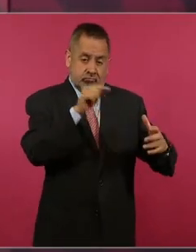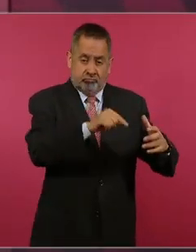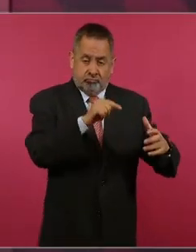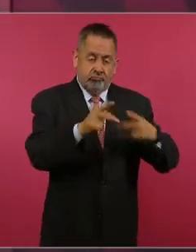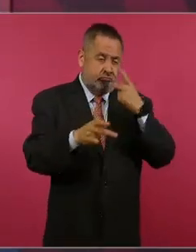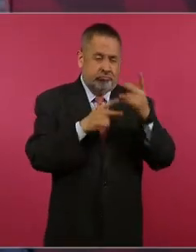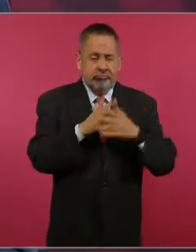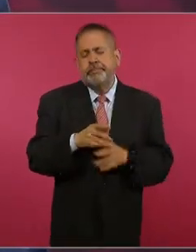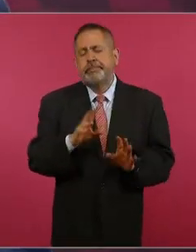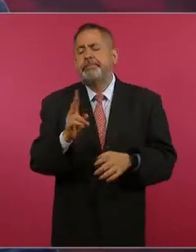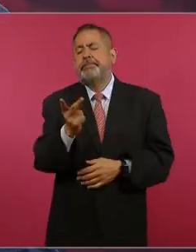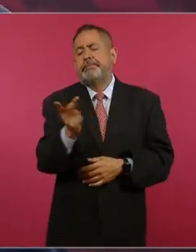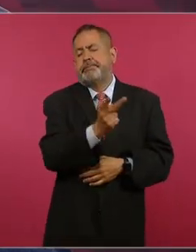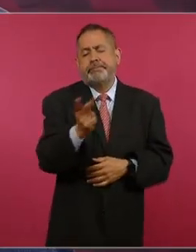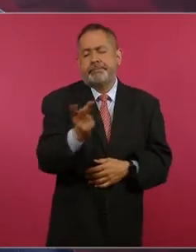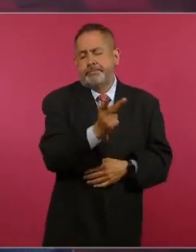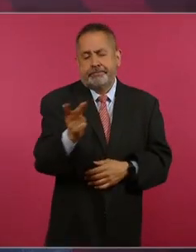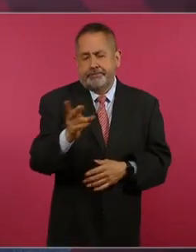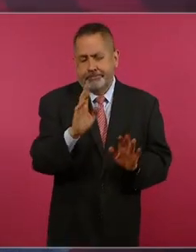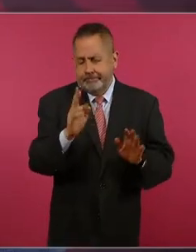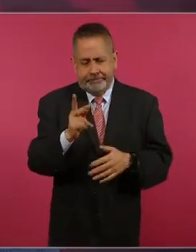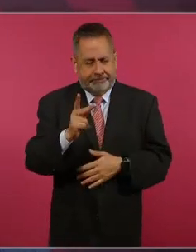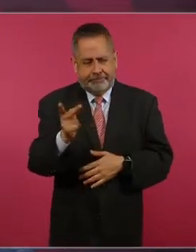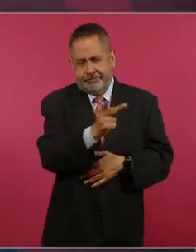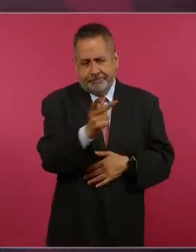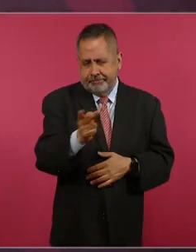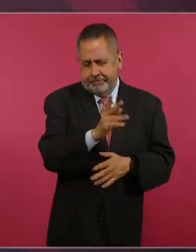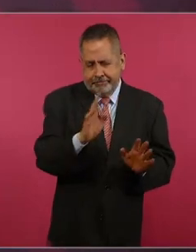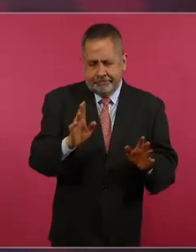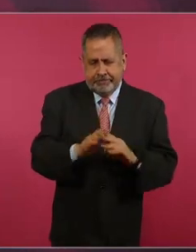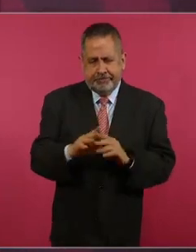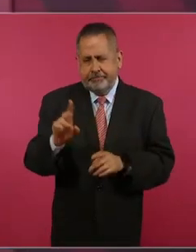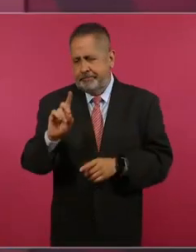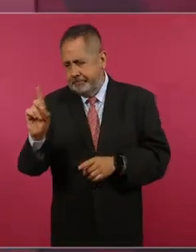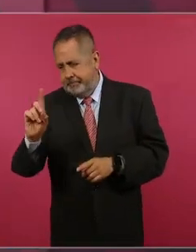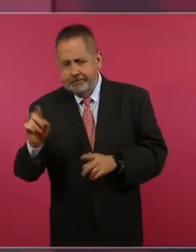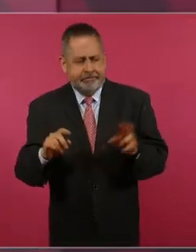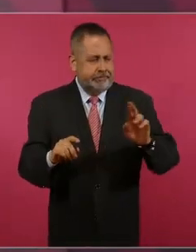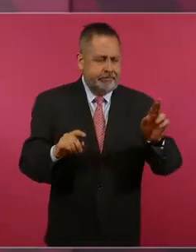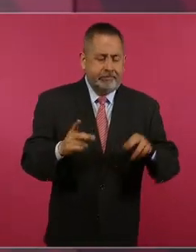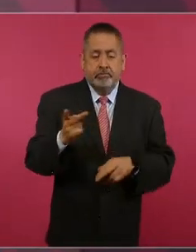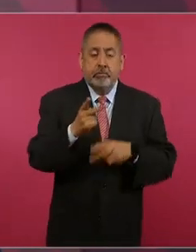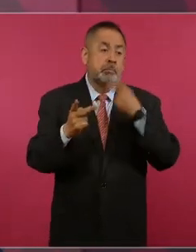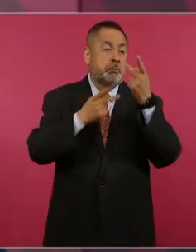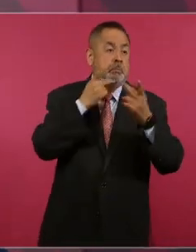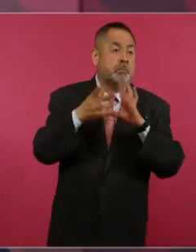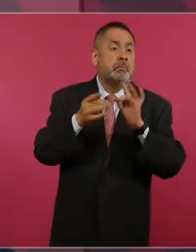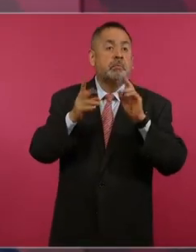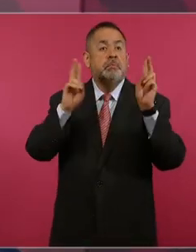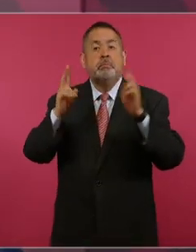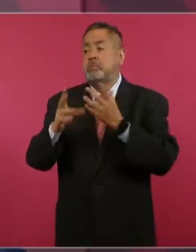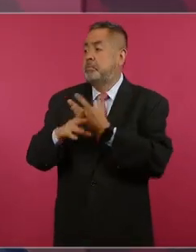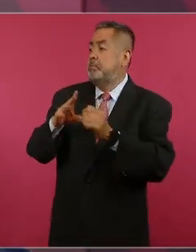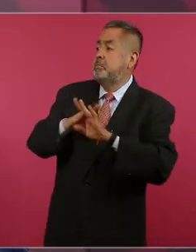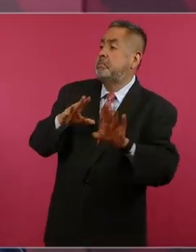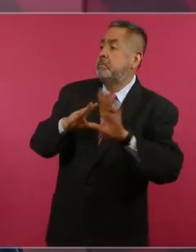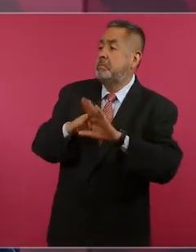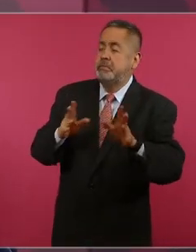bueno, los dos partidos utilizan el tema, pero